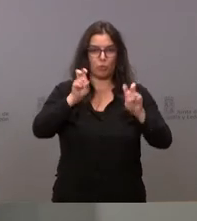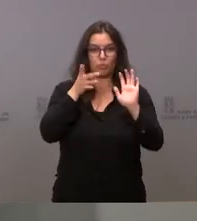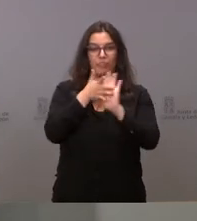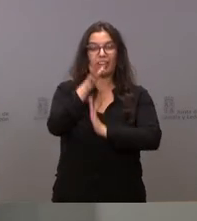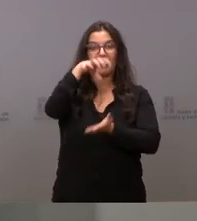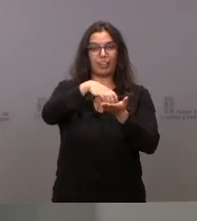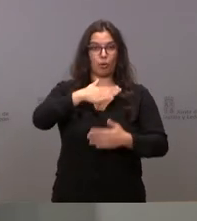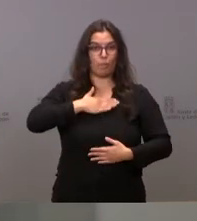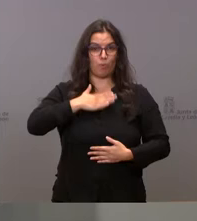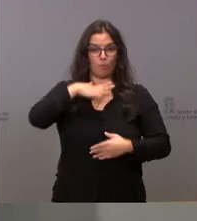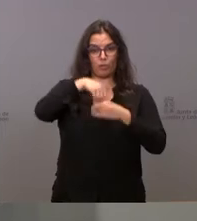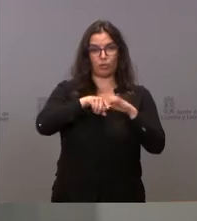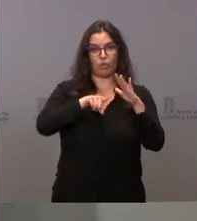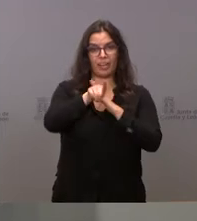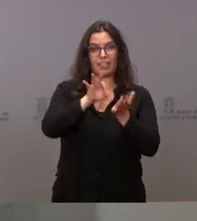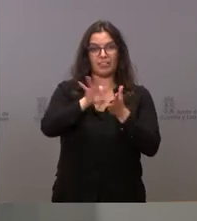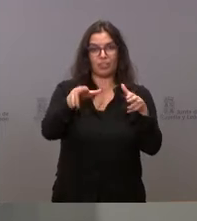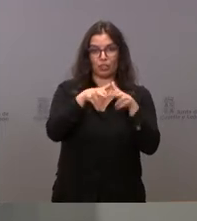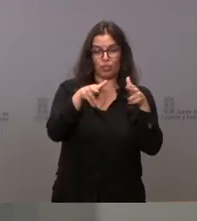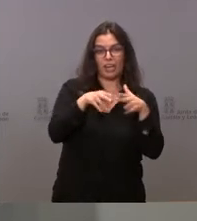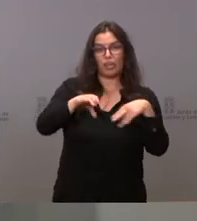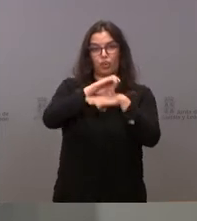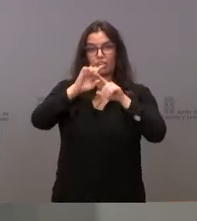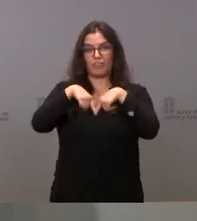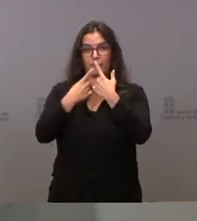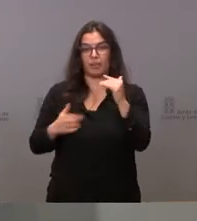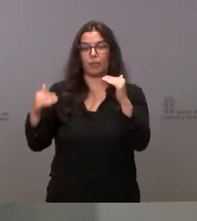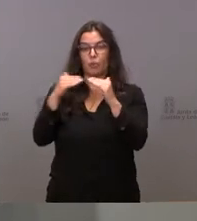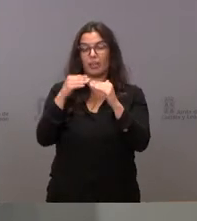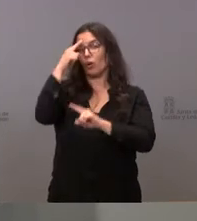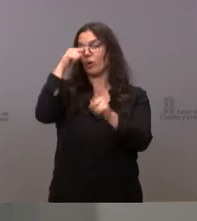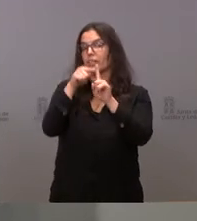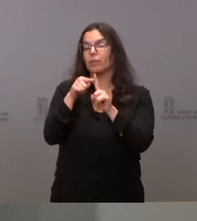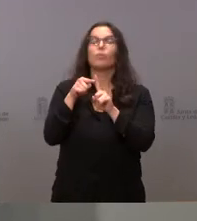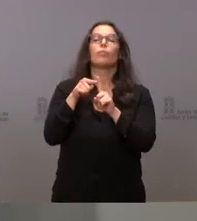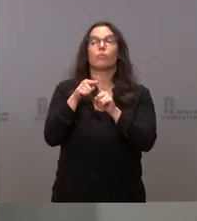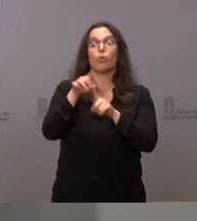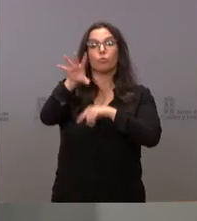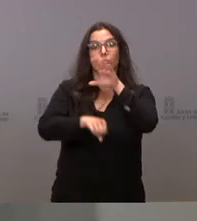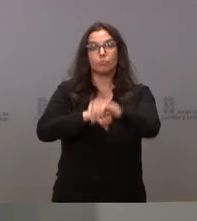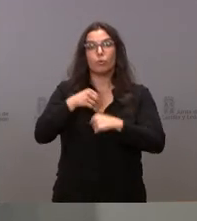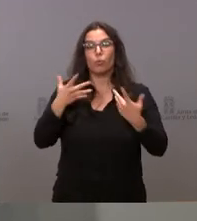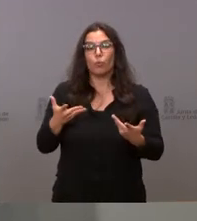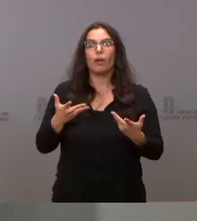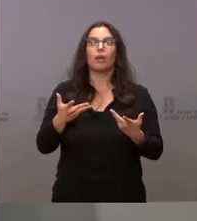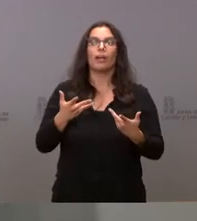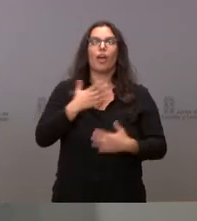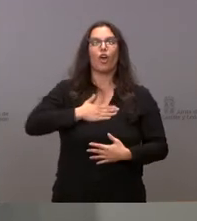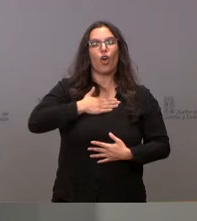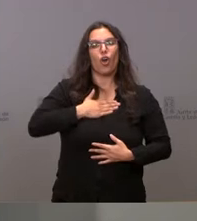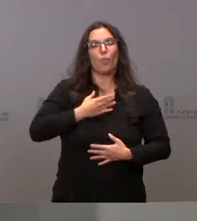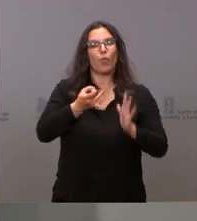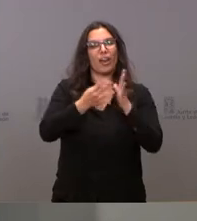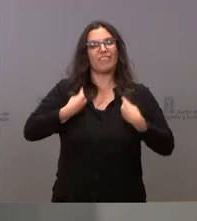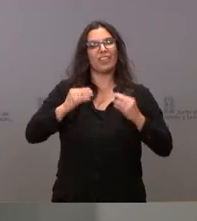dependientes de la Gerencia de Servicios Sociales, de la Consejería de Familia e Igualdad, y el objetivo de esta inversión es mejorar el confort y la calidad de vida